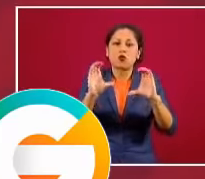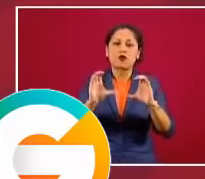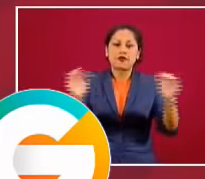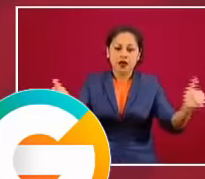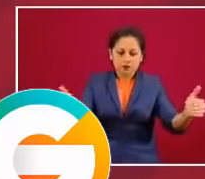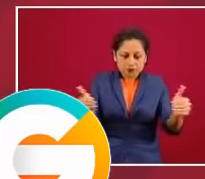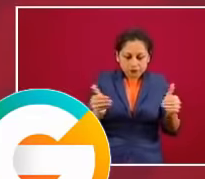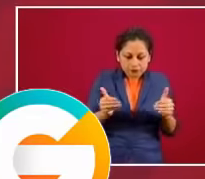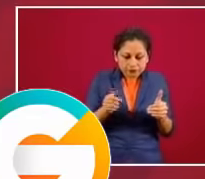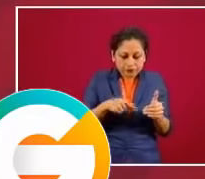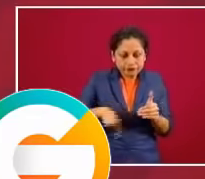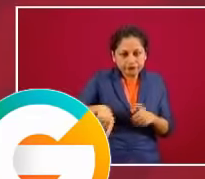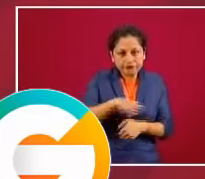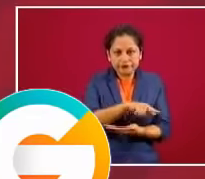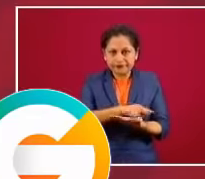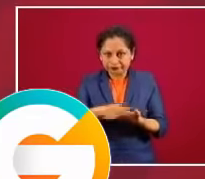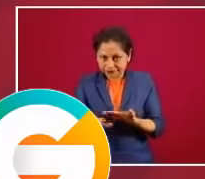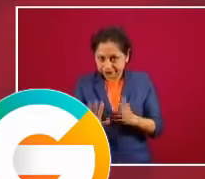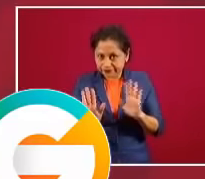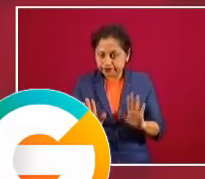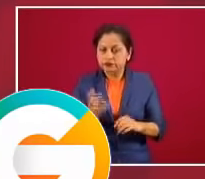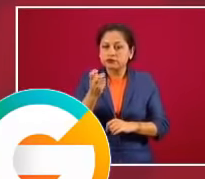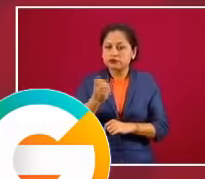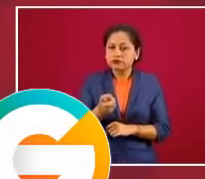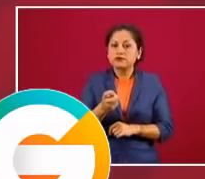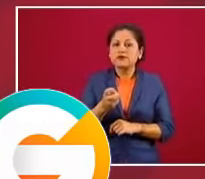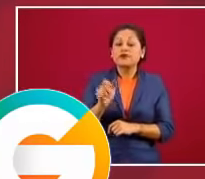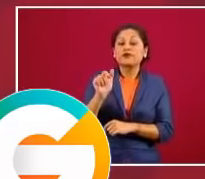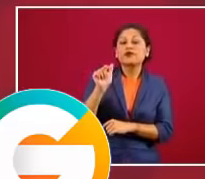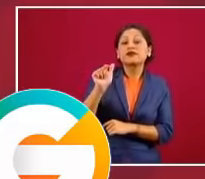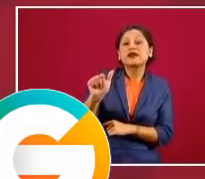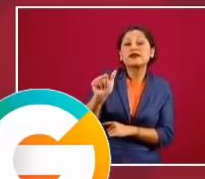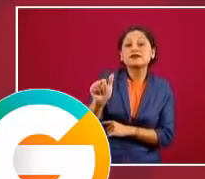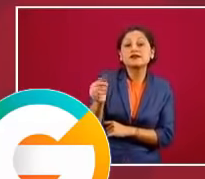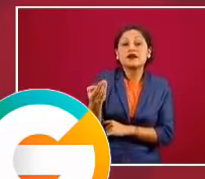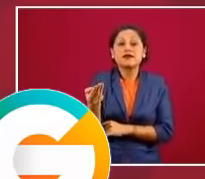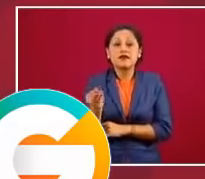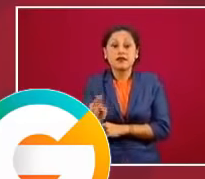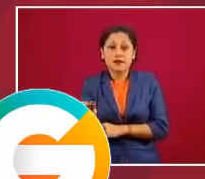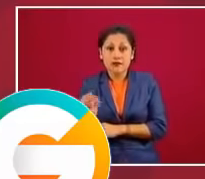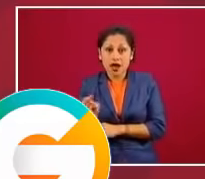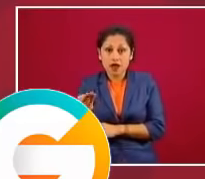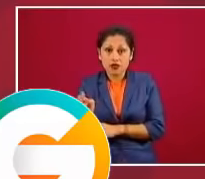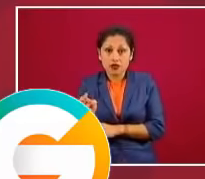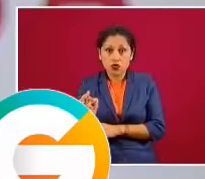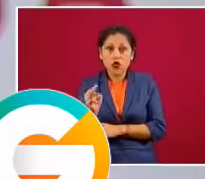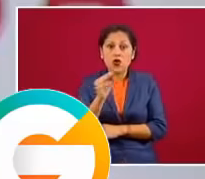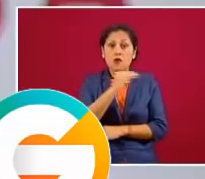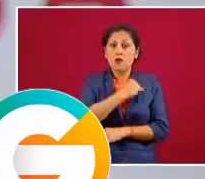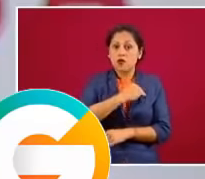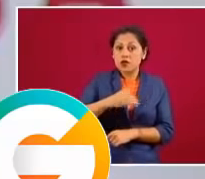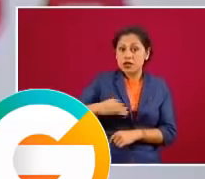El 17 de mayo en estos municipios se regresa a la normalidad.